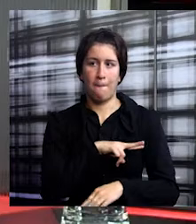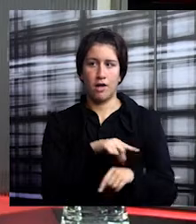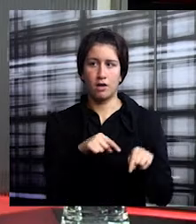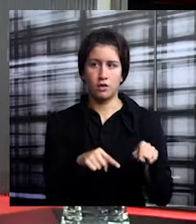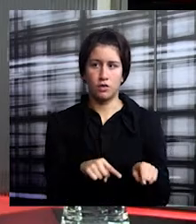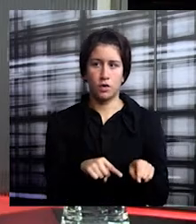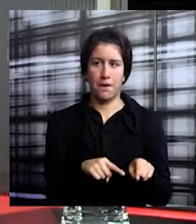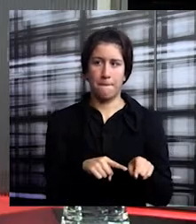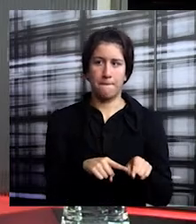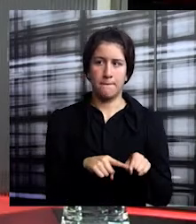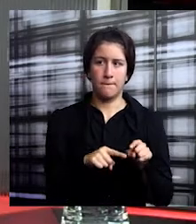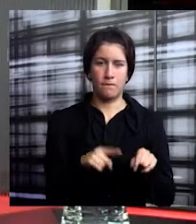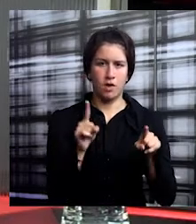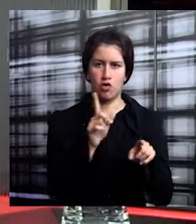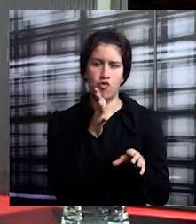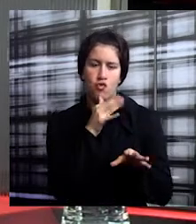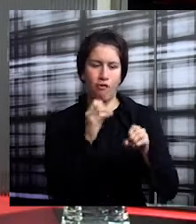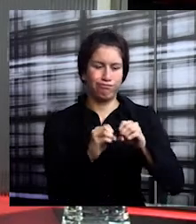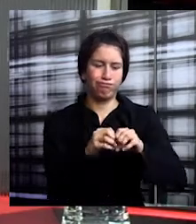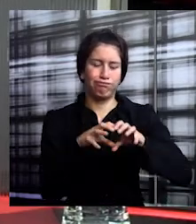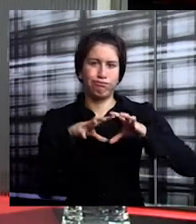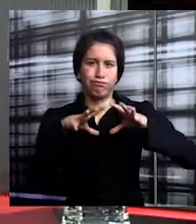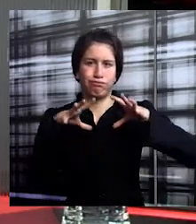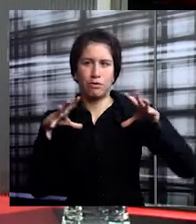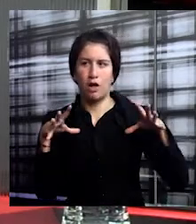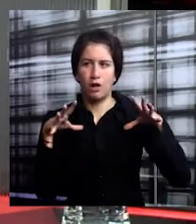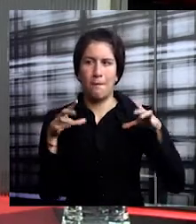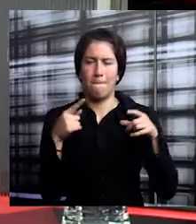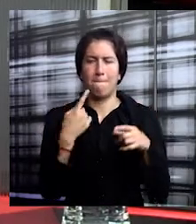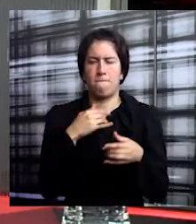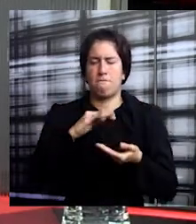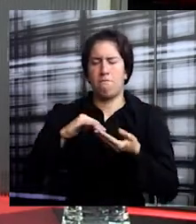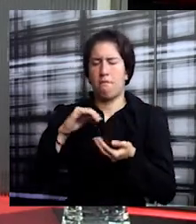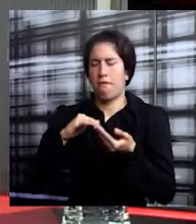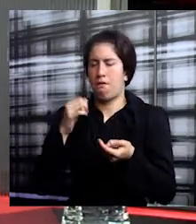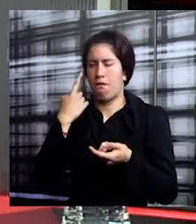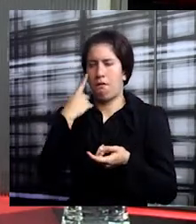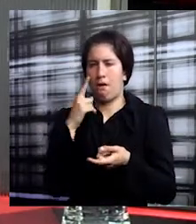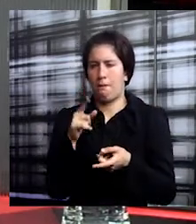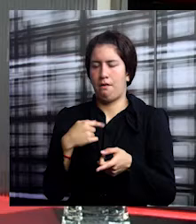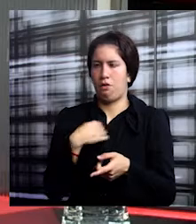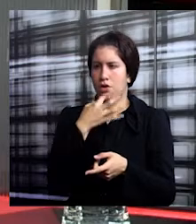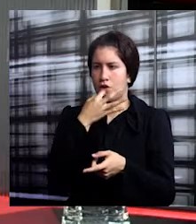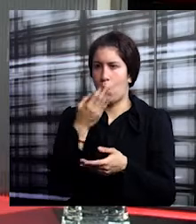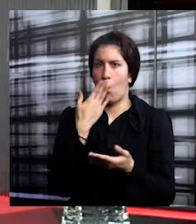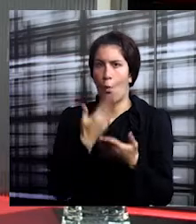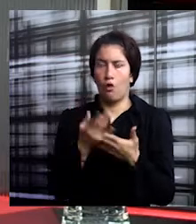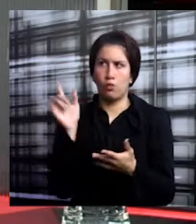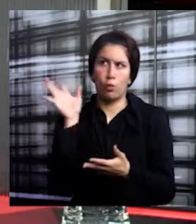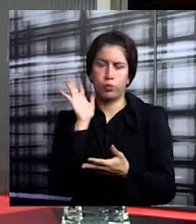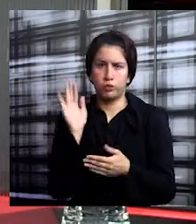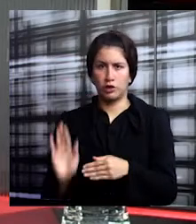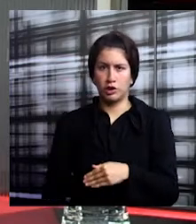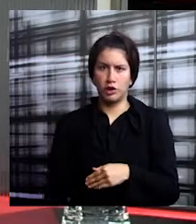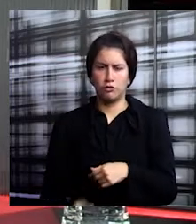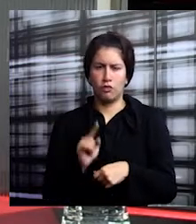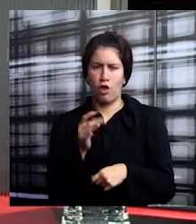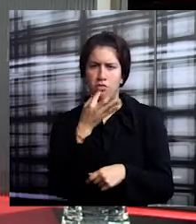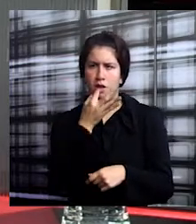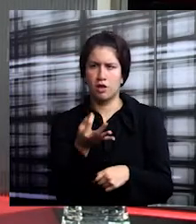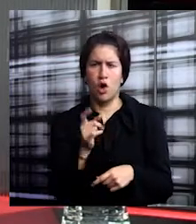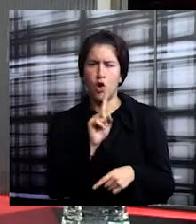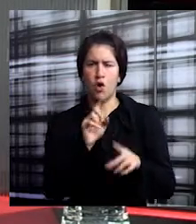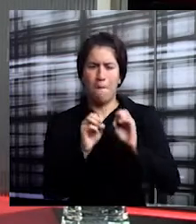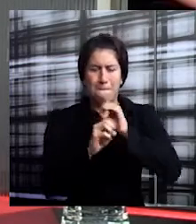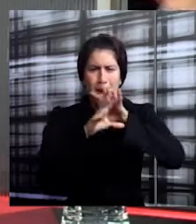que aclararse, perdóneme que le diga esto, me hacen pensar lo que yo escuchaba cuando chico en el campo, en Chillán. No me aclare tanto